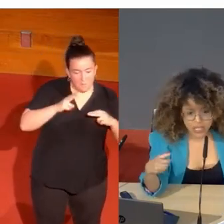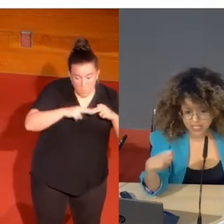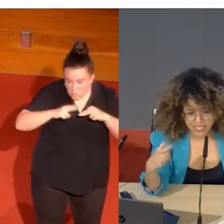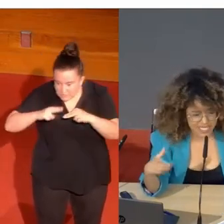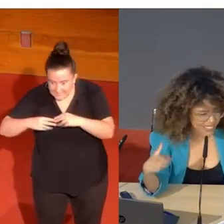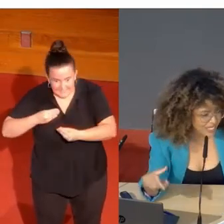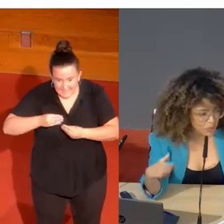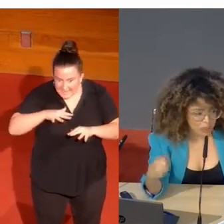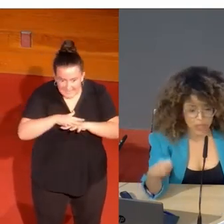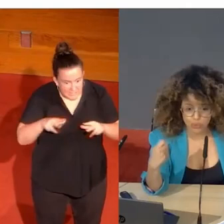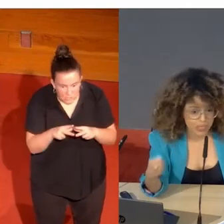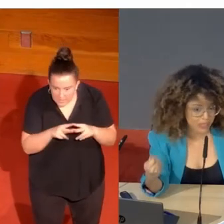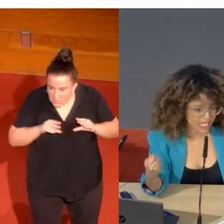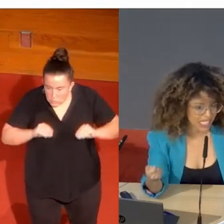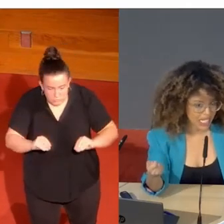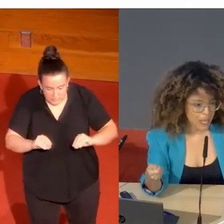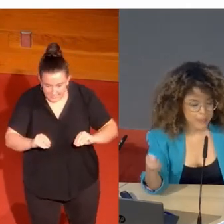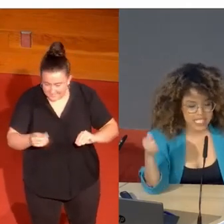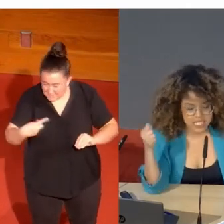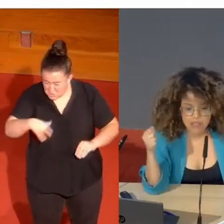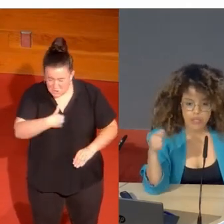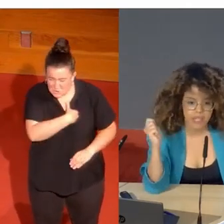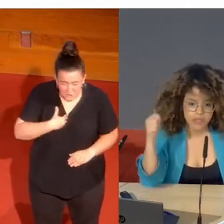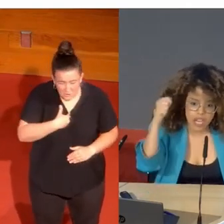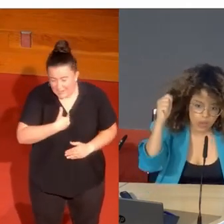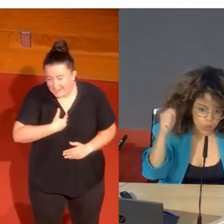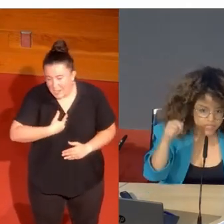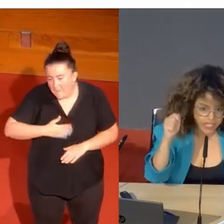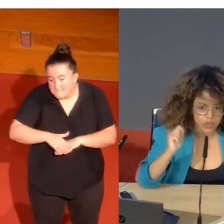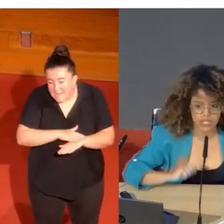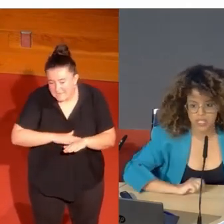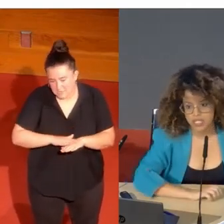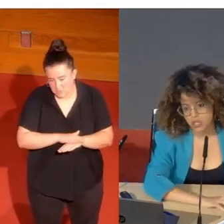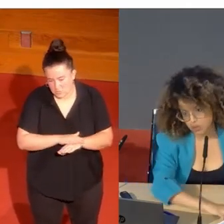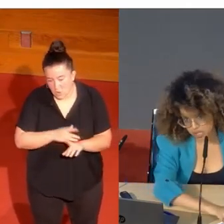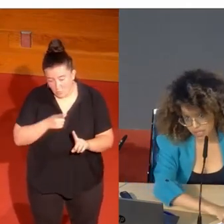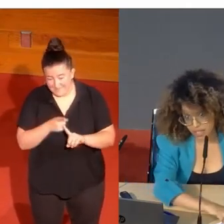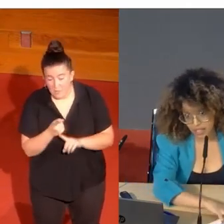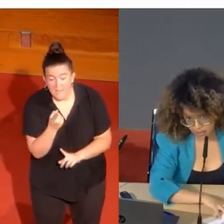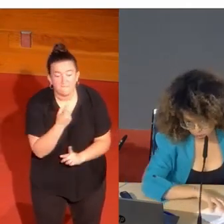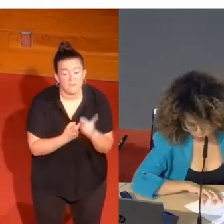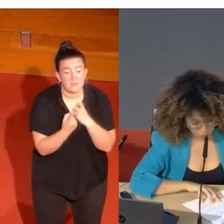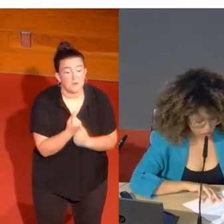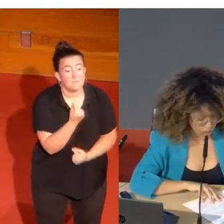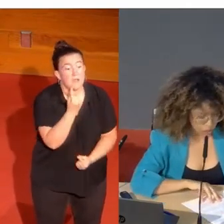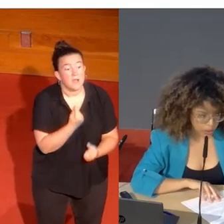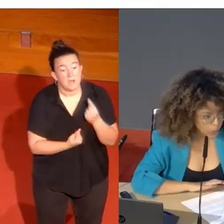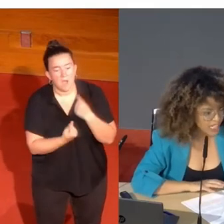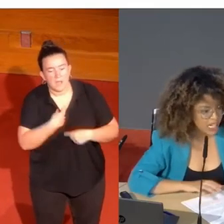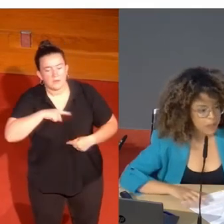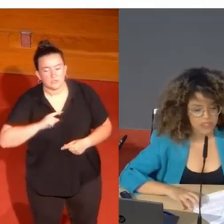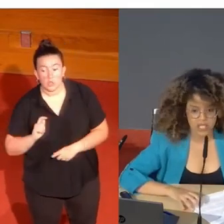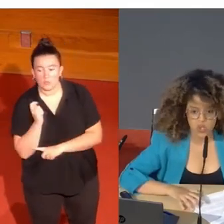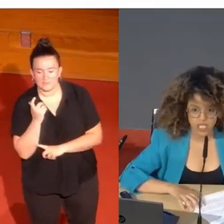redes es están teniendo un papel fundamental para que esta informa a cuenta gota nos llega a nosotros y